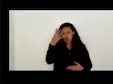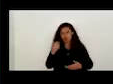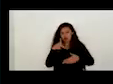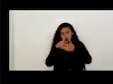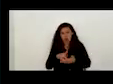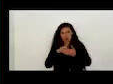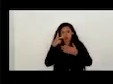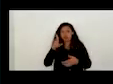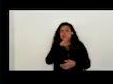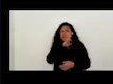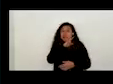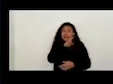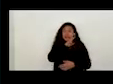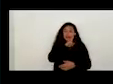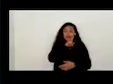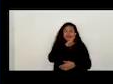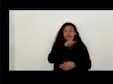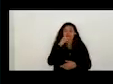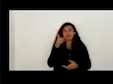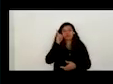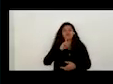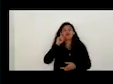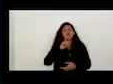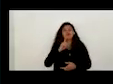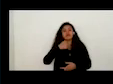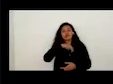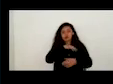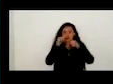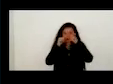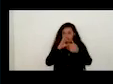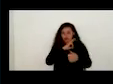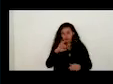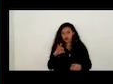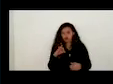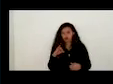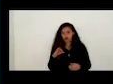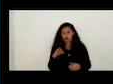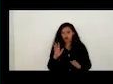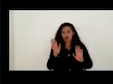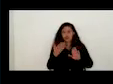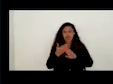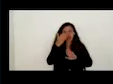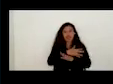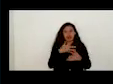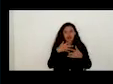porque en muchas de las mujeres que podíamos atender y que ya cursaban con sobrepeso y